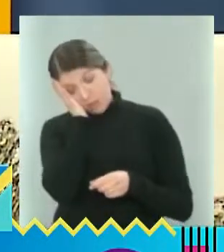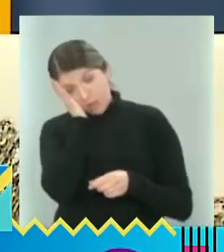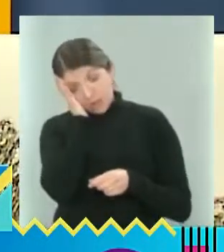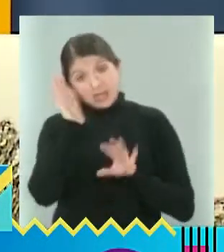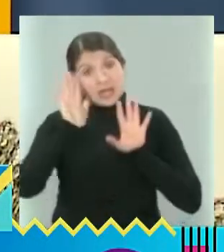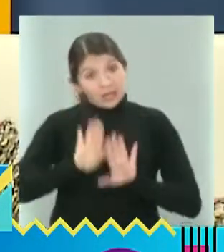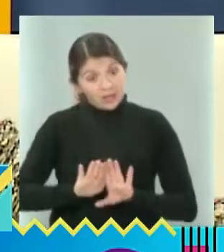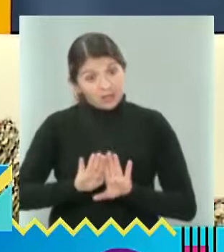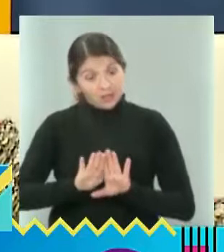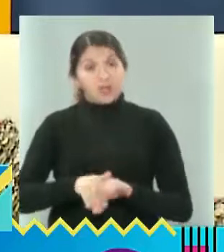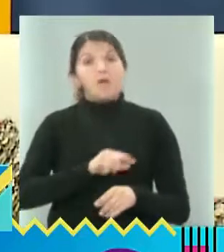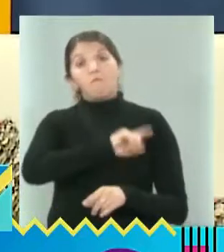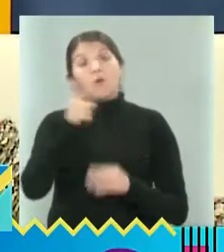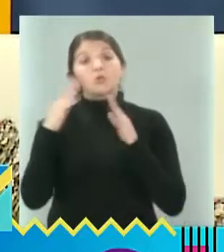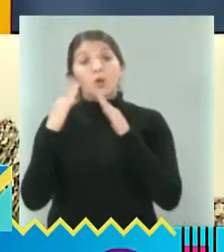diciembre.